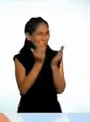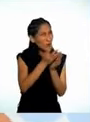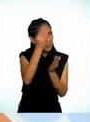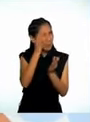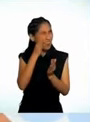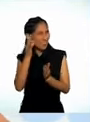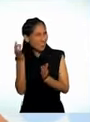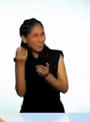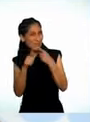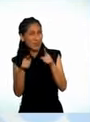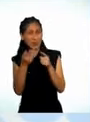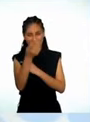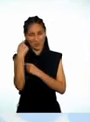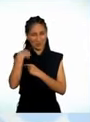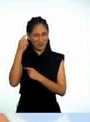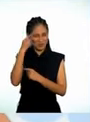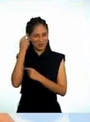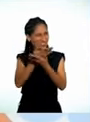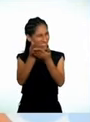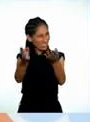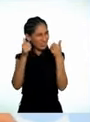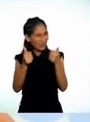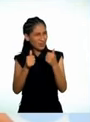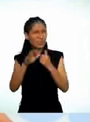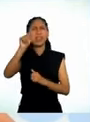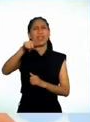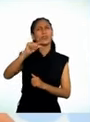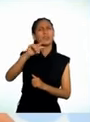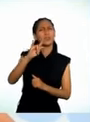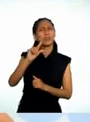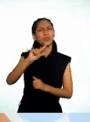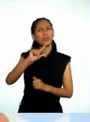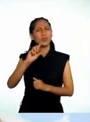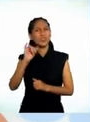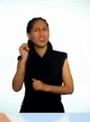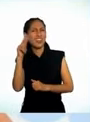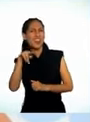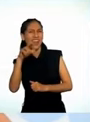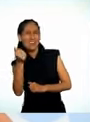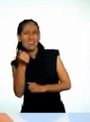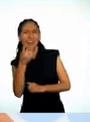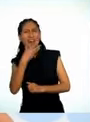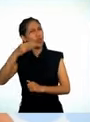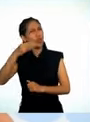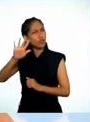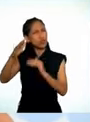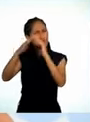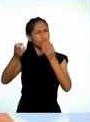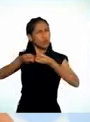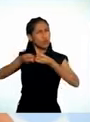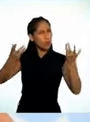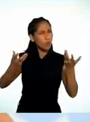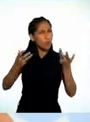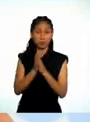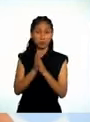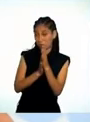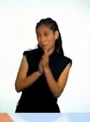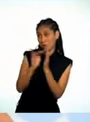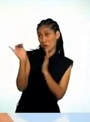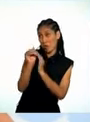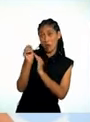segura de que ustedes lo hicieron muy bien julián como le fue las chicas y chicos desde su casa como diría ministro